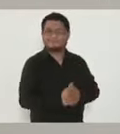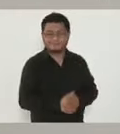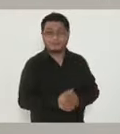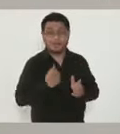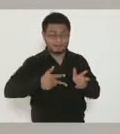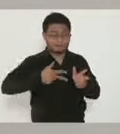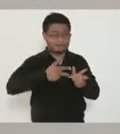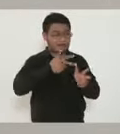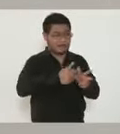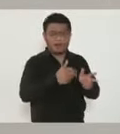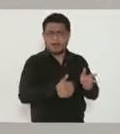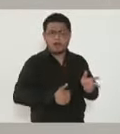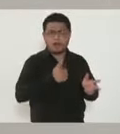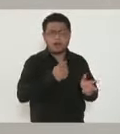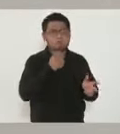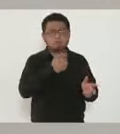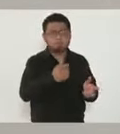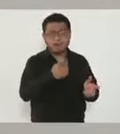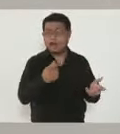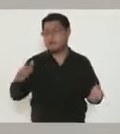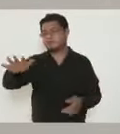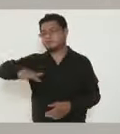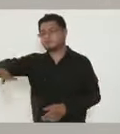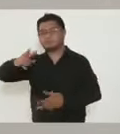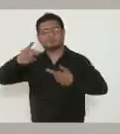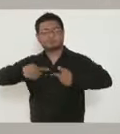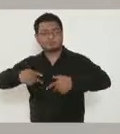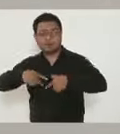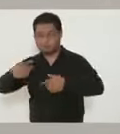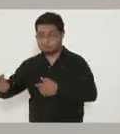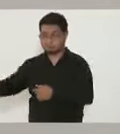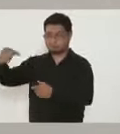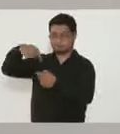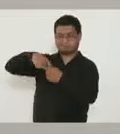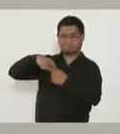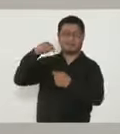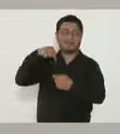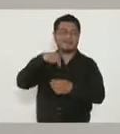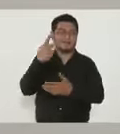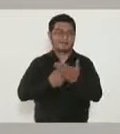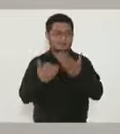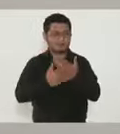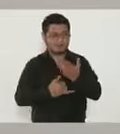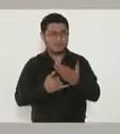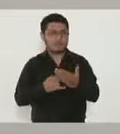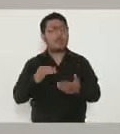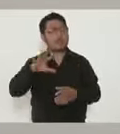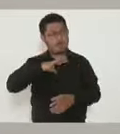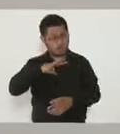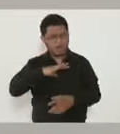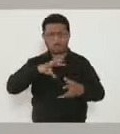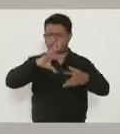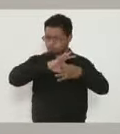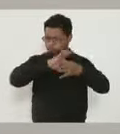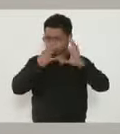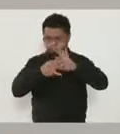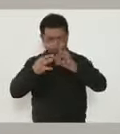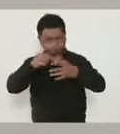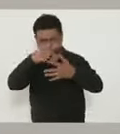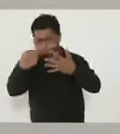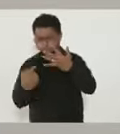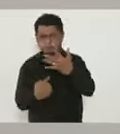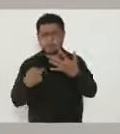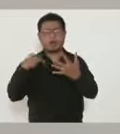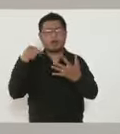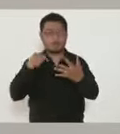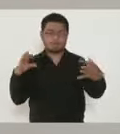trabajo de la gente del sureste. Los avances que vimos el día de hoy forman parte de una red de acciones que constatan la esencia integral de este proyecto